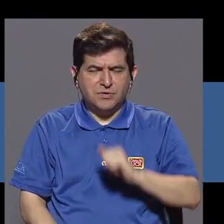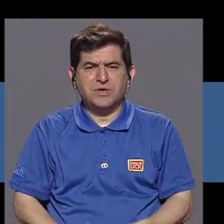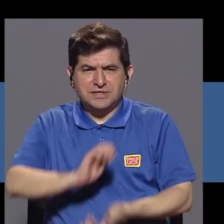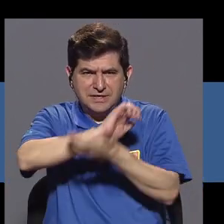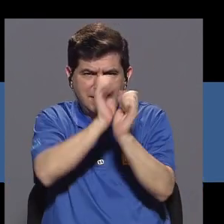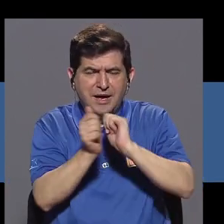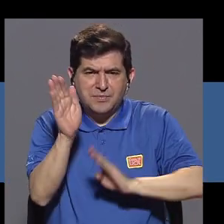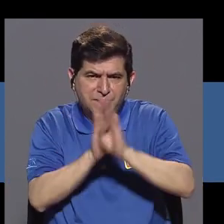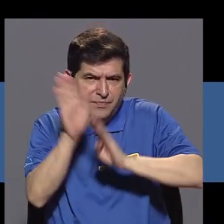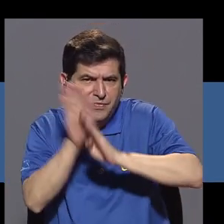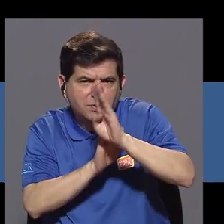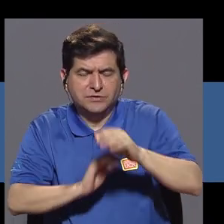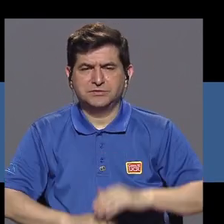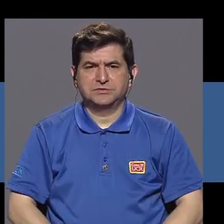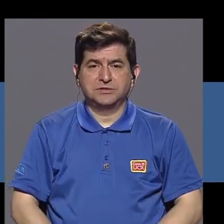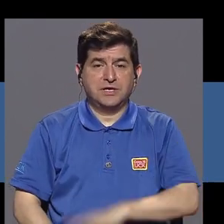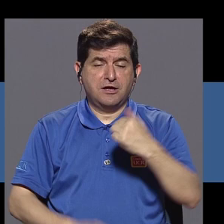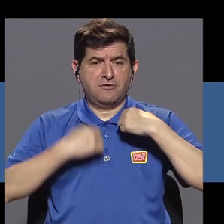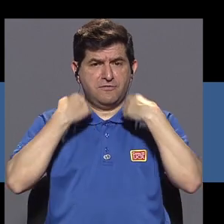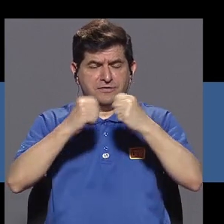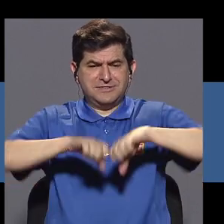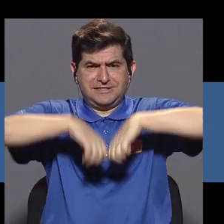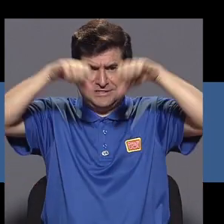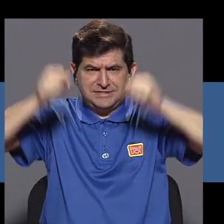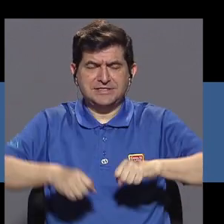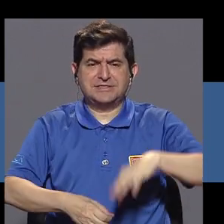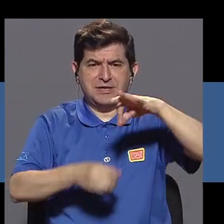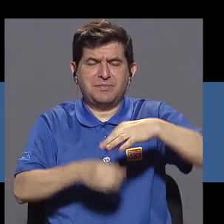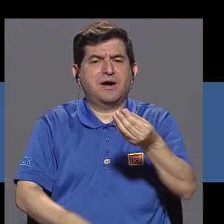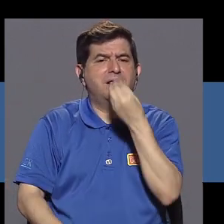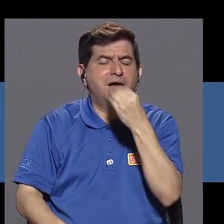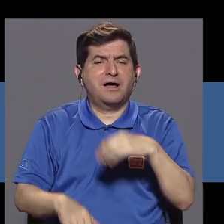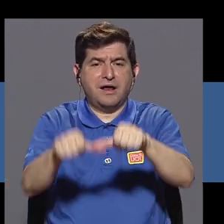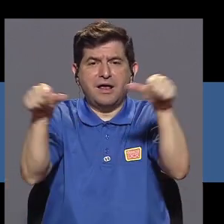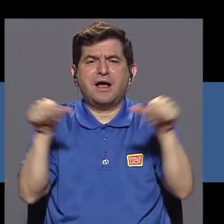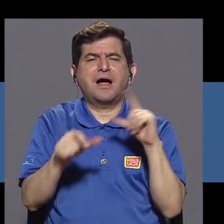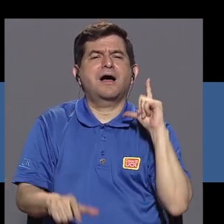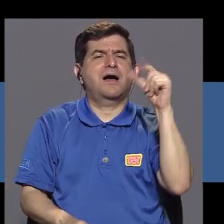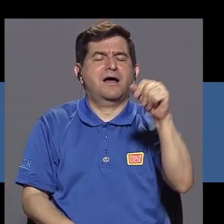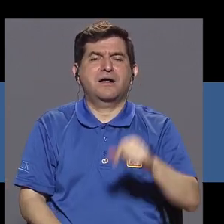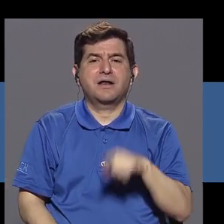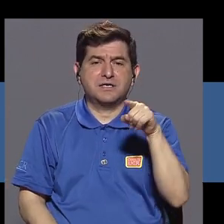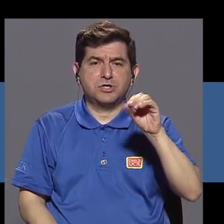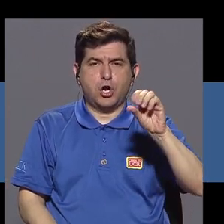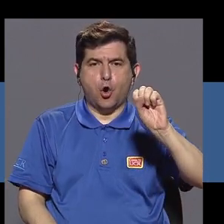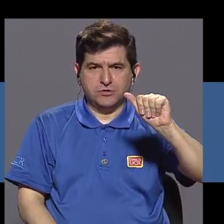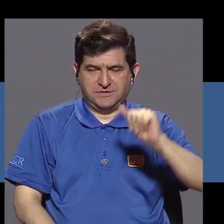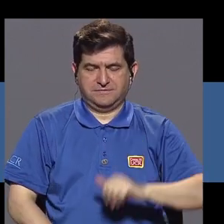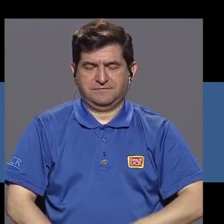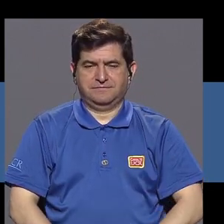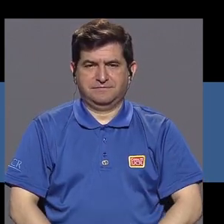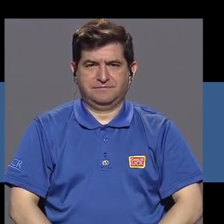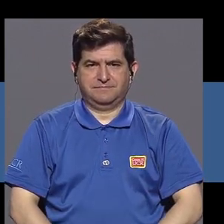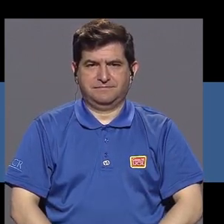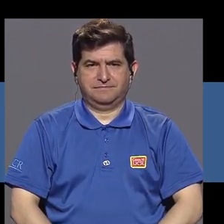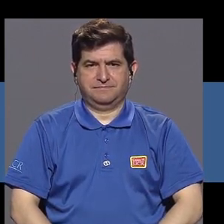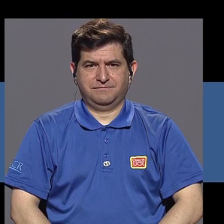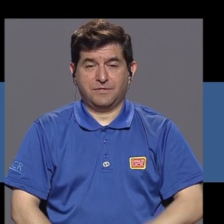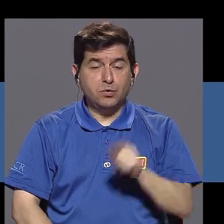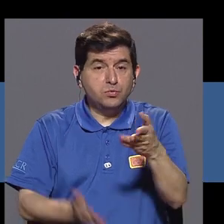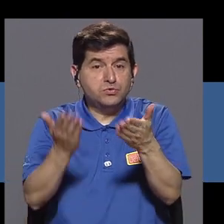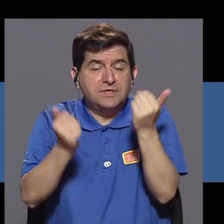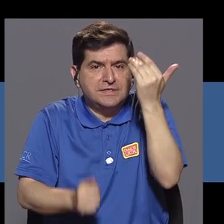a tiempo alteraciones en su desarrollo. Y fortalecer los sistemas agroalimentarios en zonas rurales de la península de